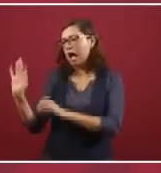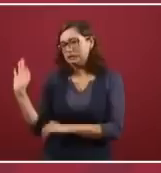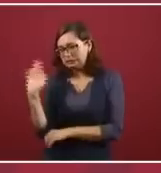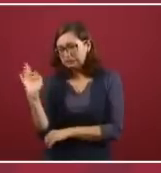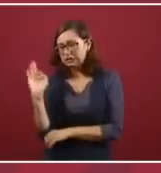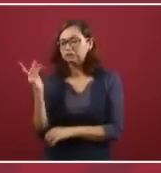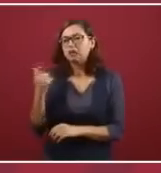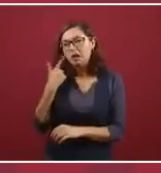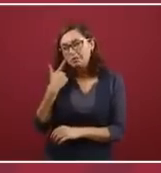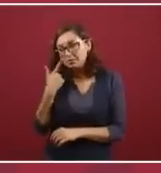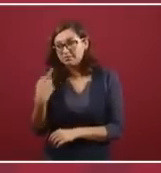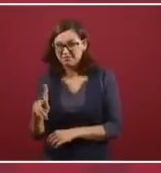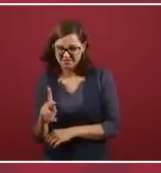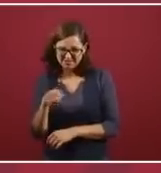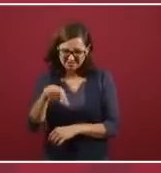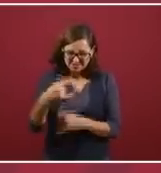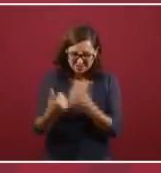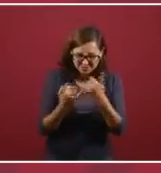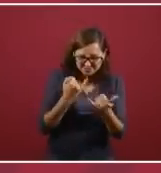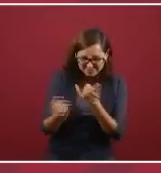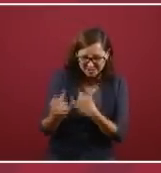no,